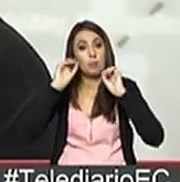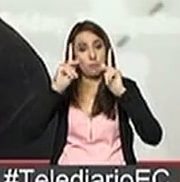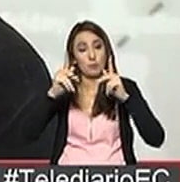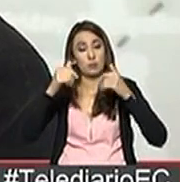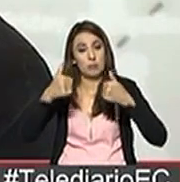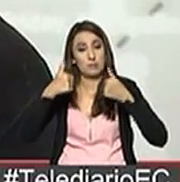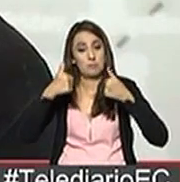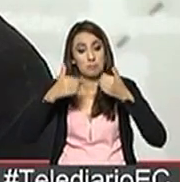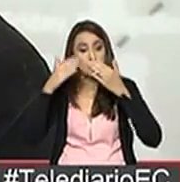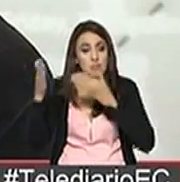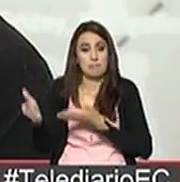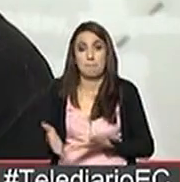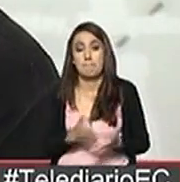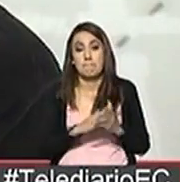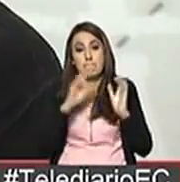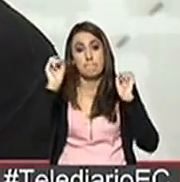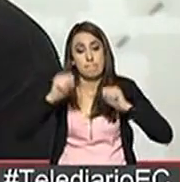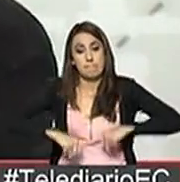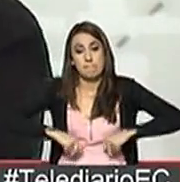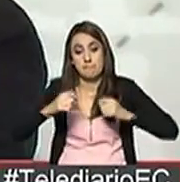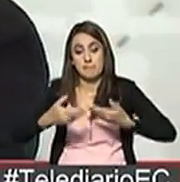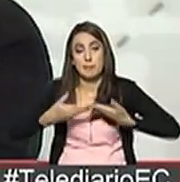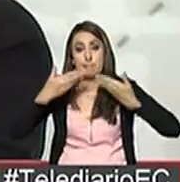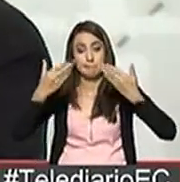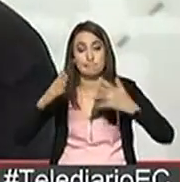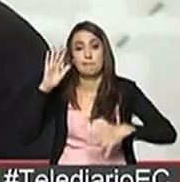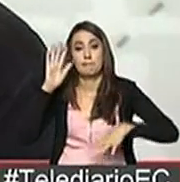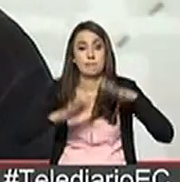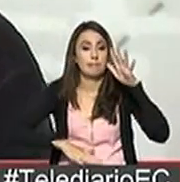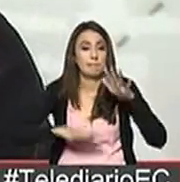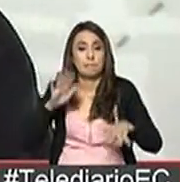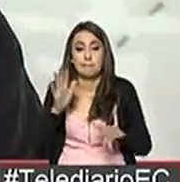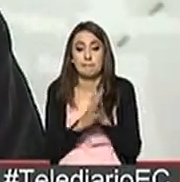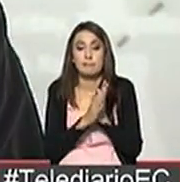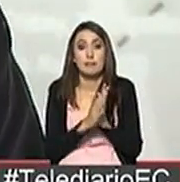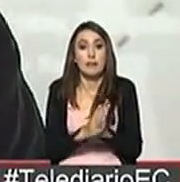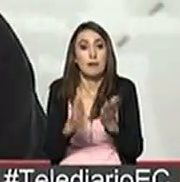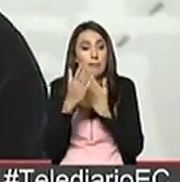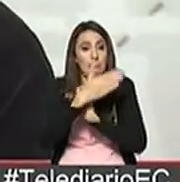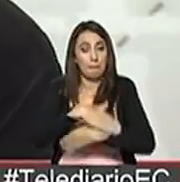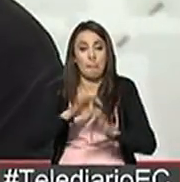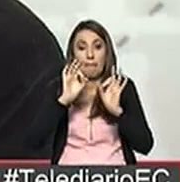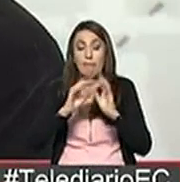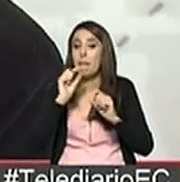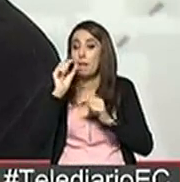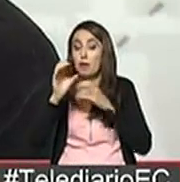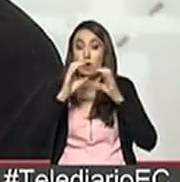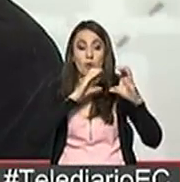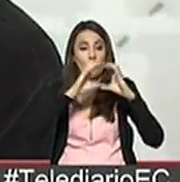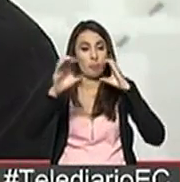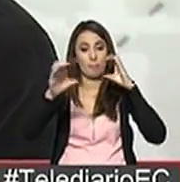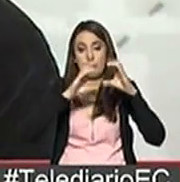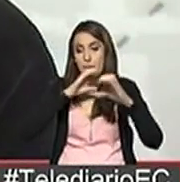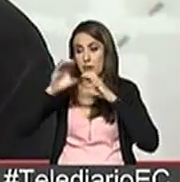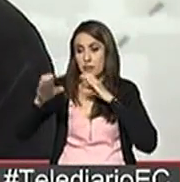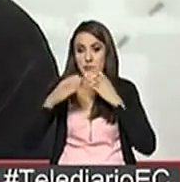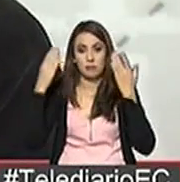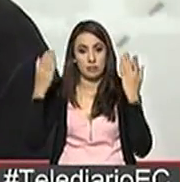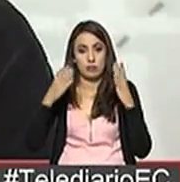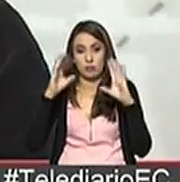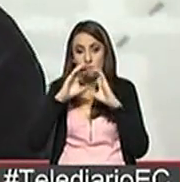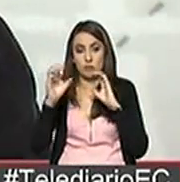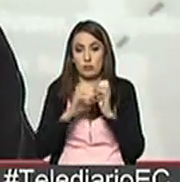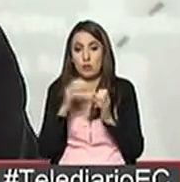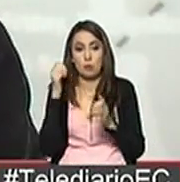poder, de que el presidente nos haya dado realmente el espacio para comentarle un poco lo que venimos, lo que, o sea,